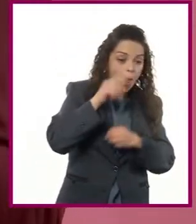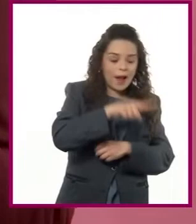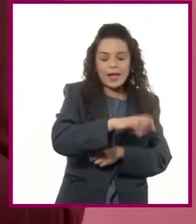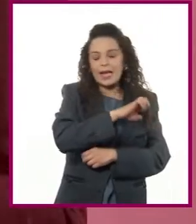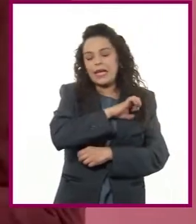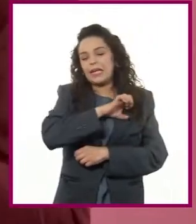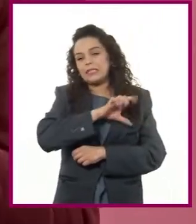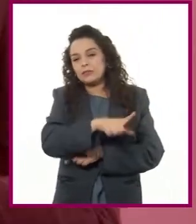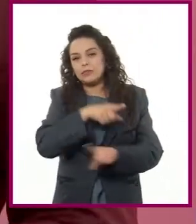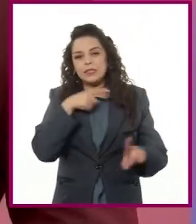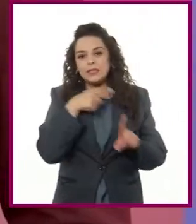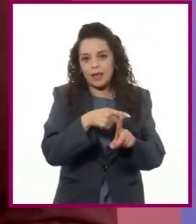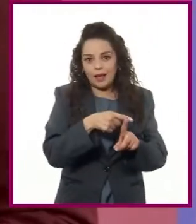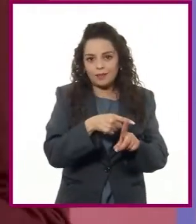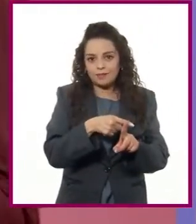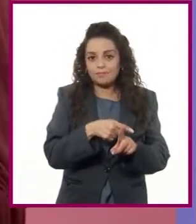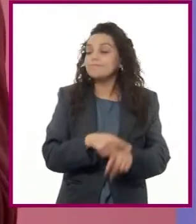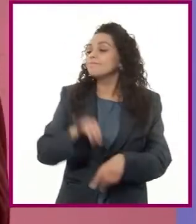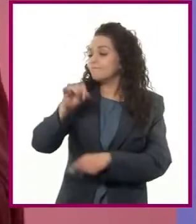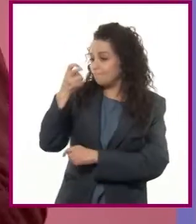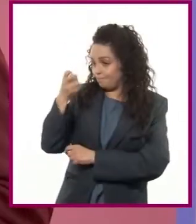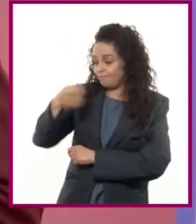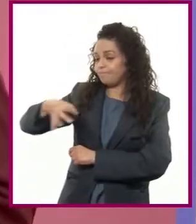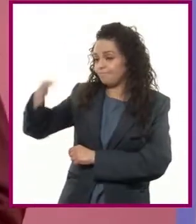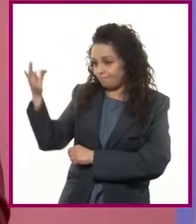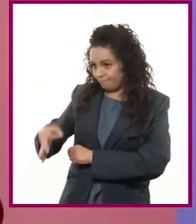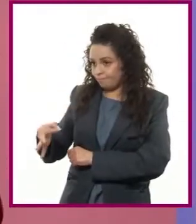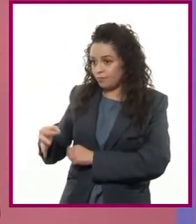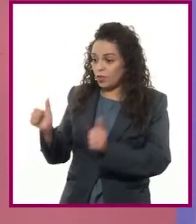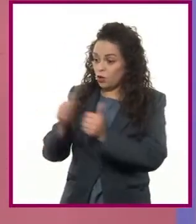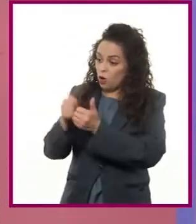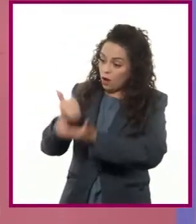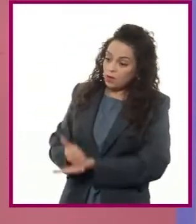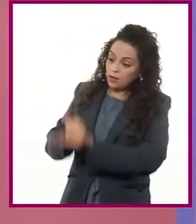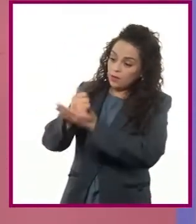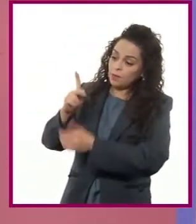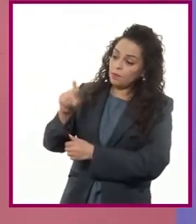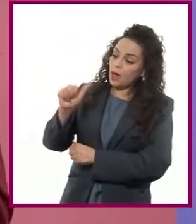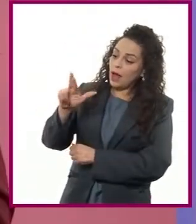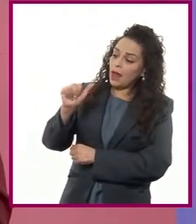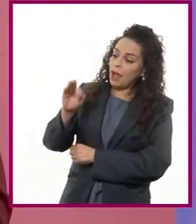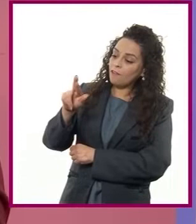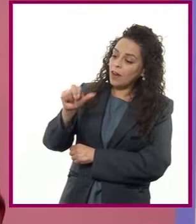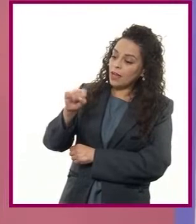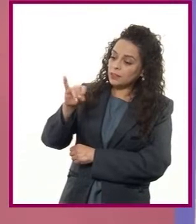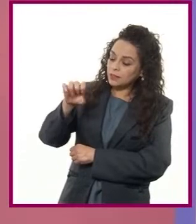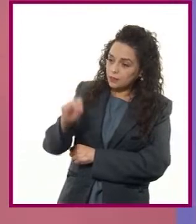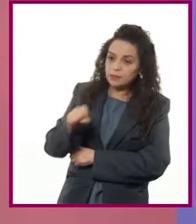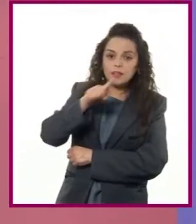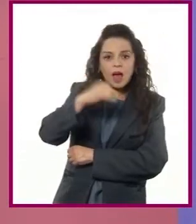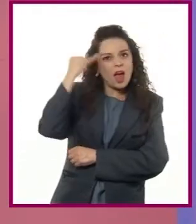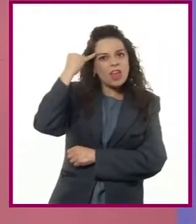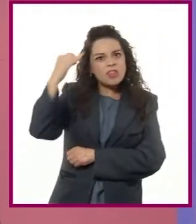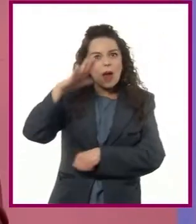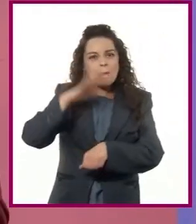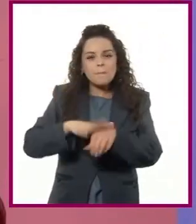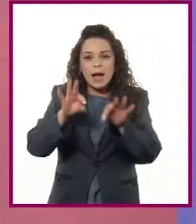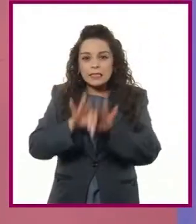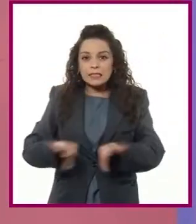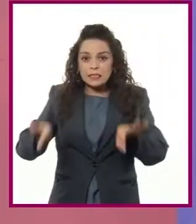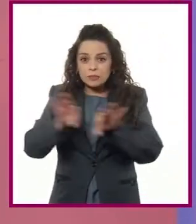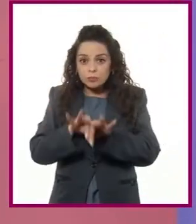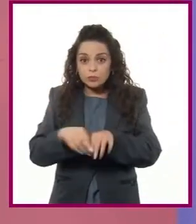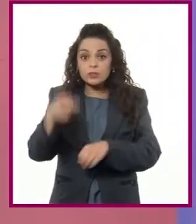Esa es una deducción acertada. A través de la paráfrasis podemos retomar las ideas principales, por lo que reducimos